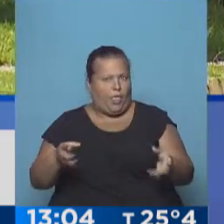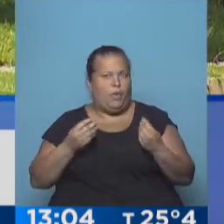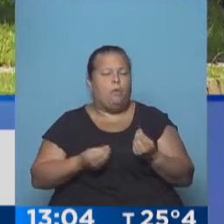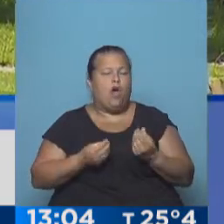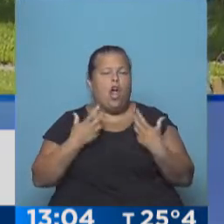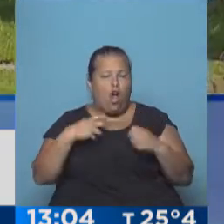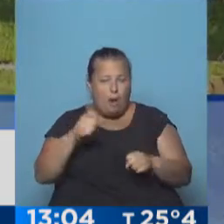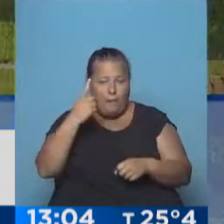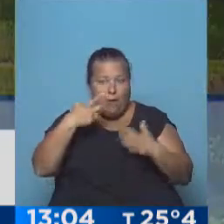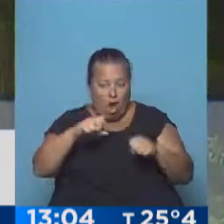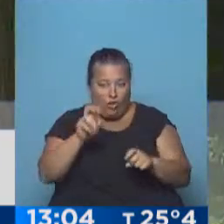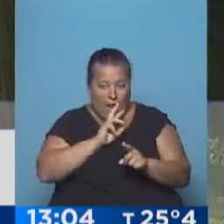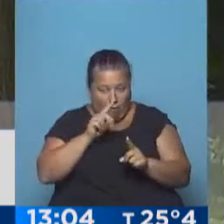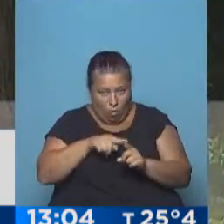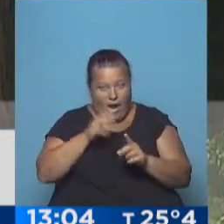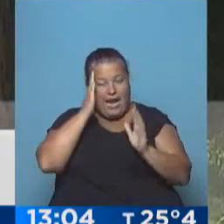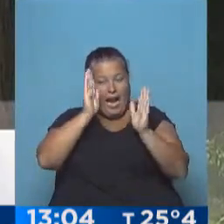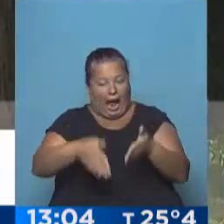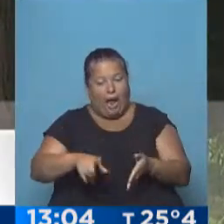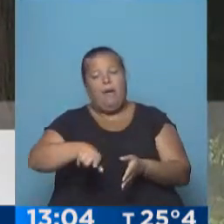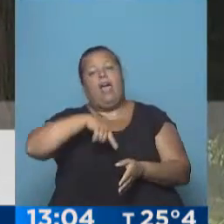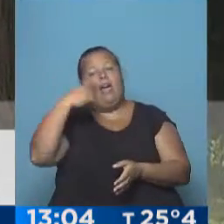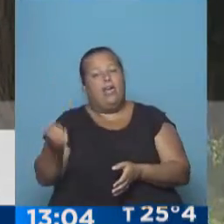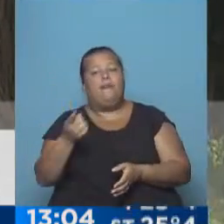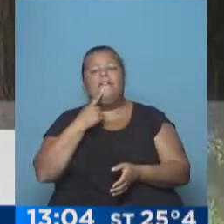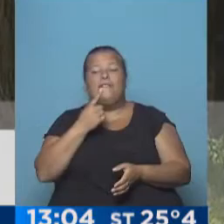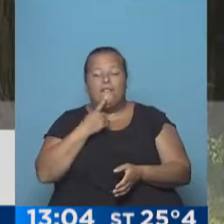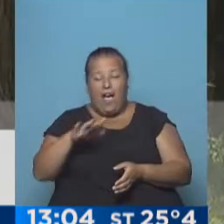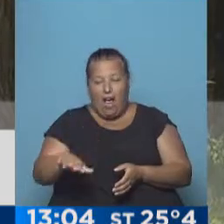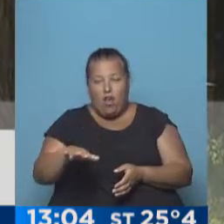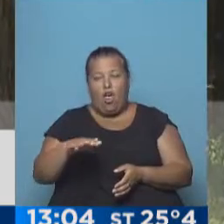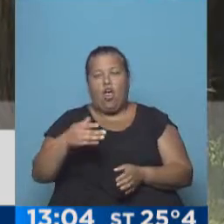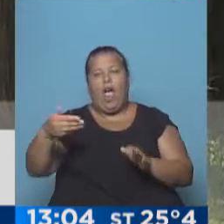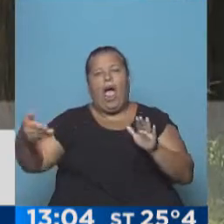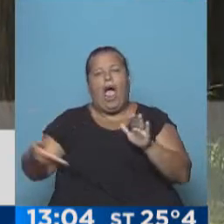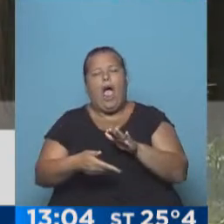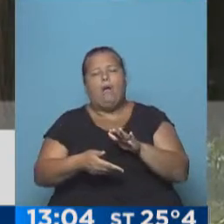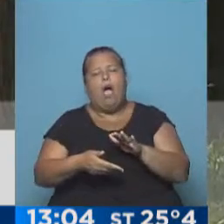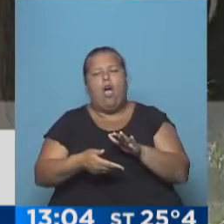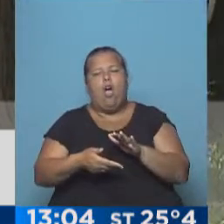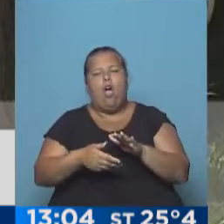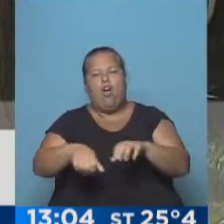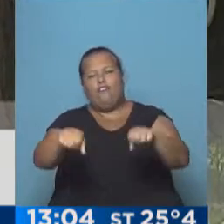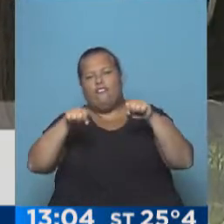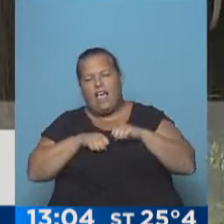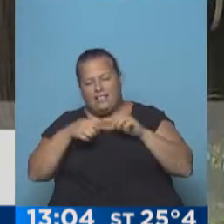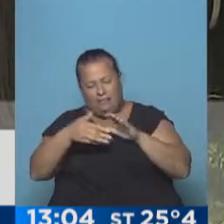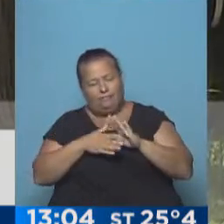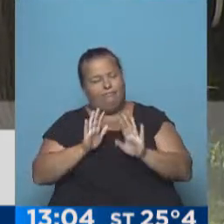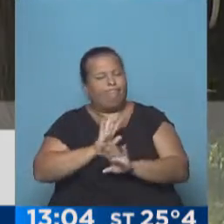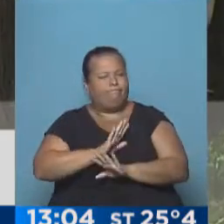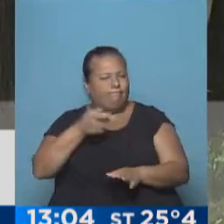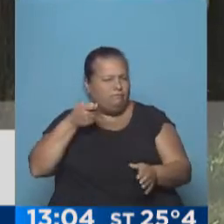encontraron primero a ella en la cama y después al chiquito debajo de una frazada realmente un